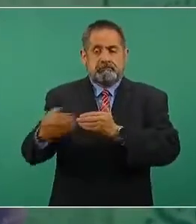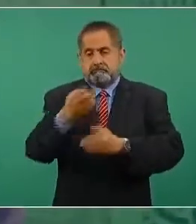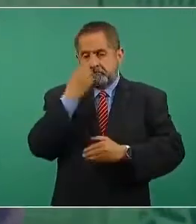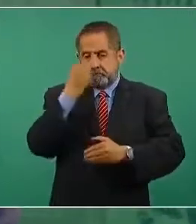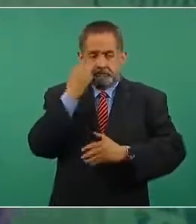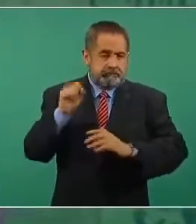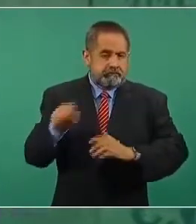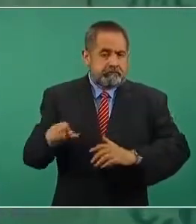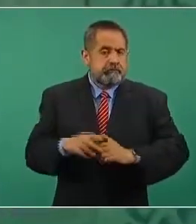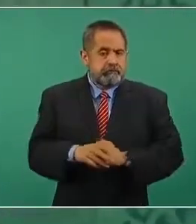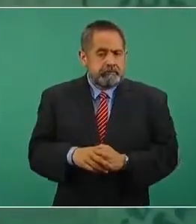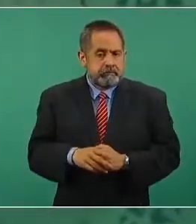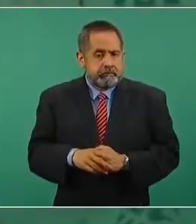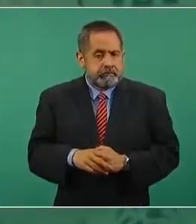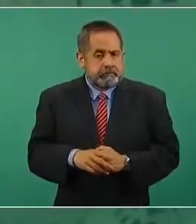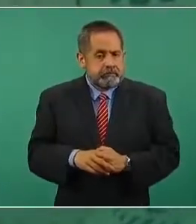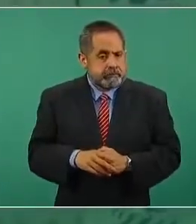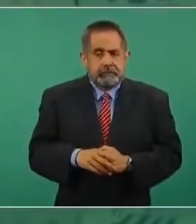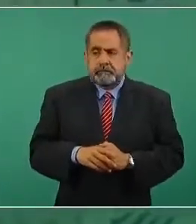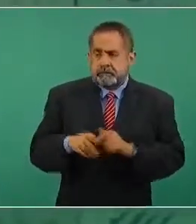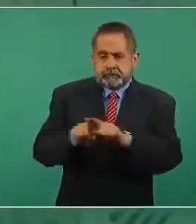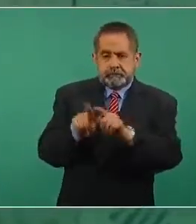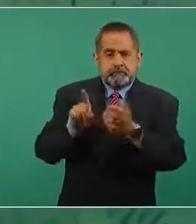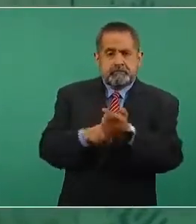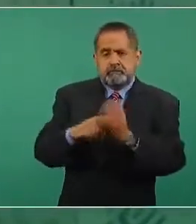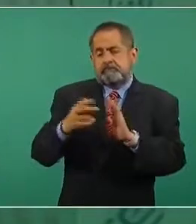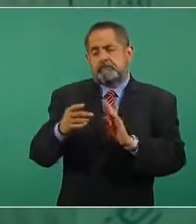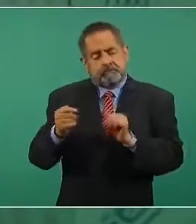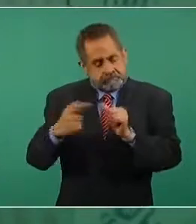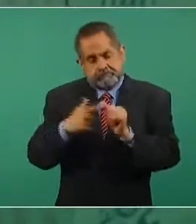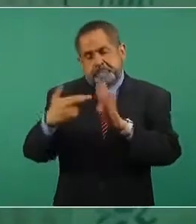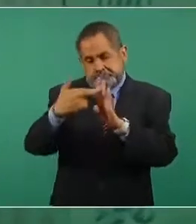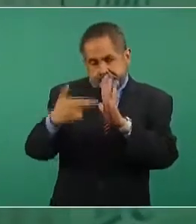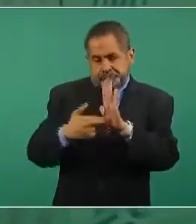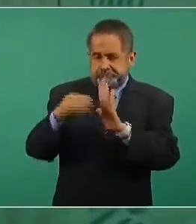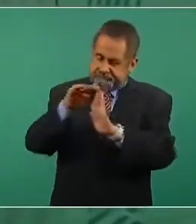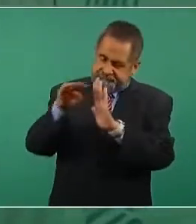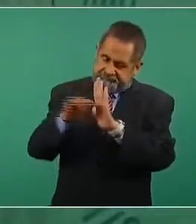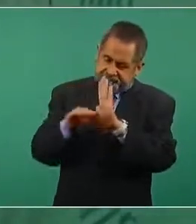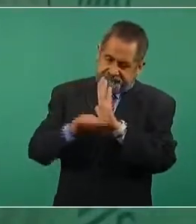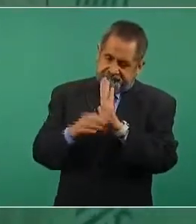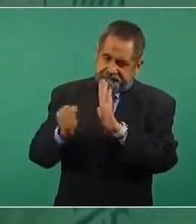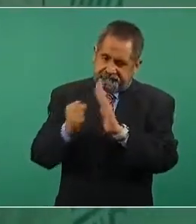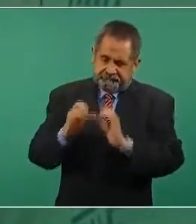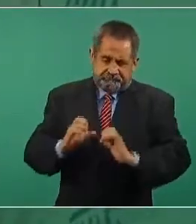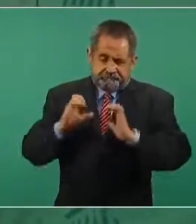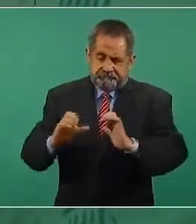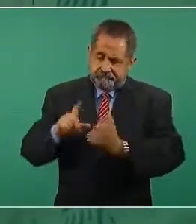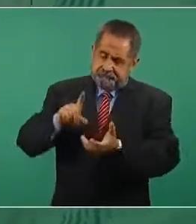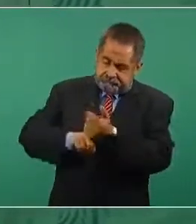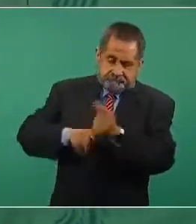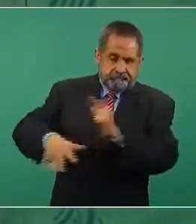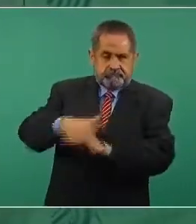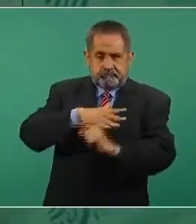Y también con un protocolo de cuidados.